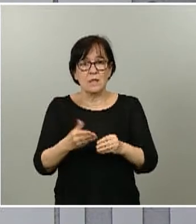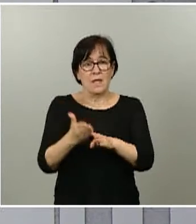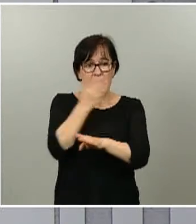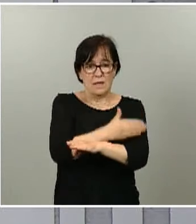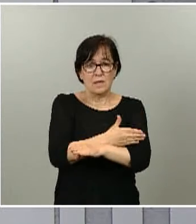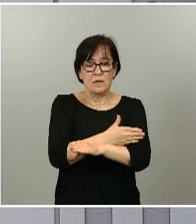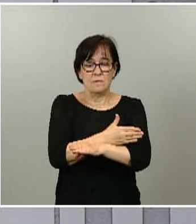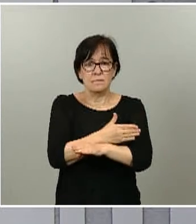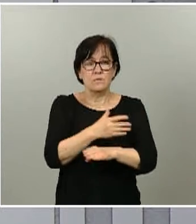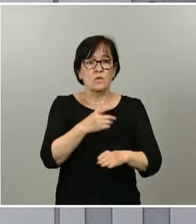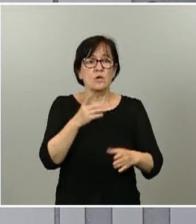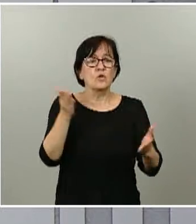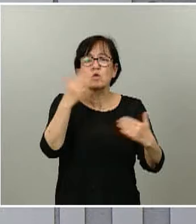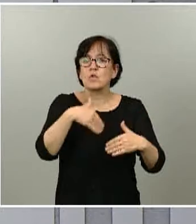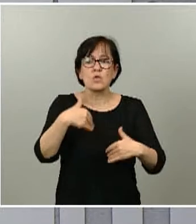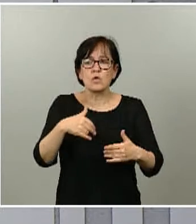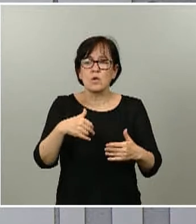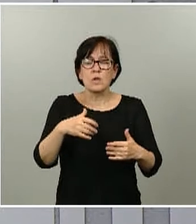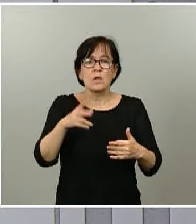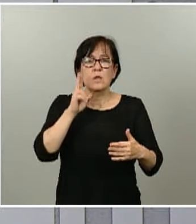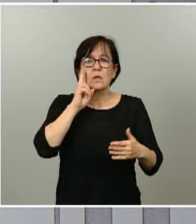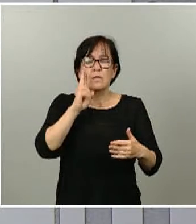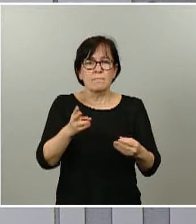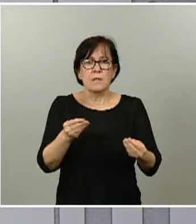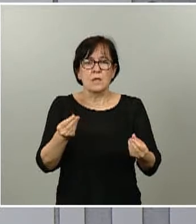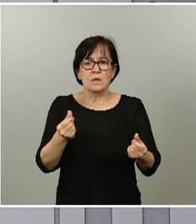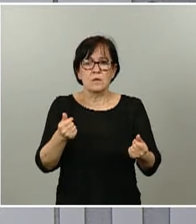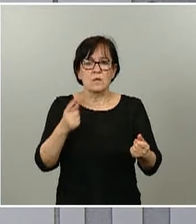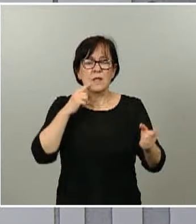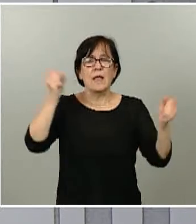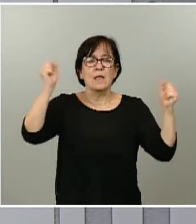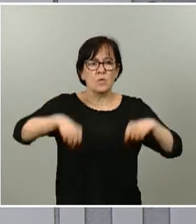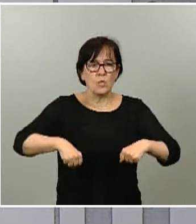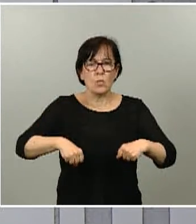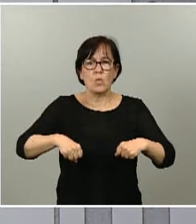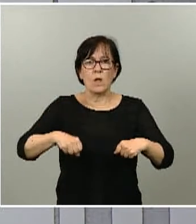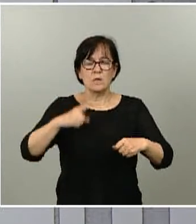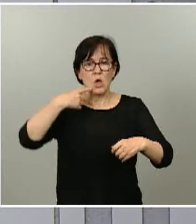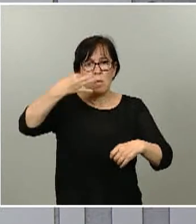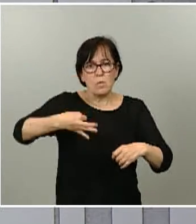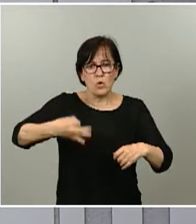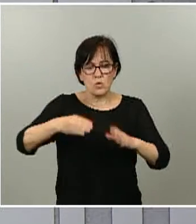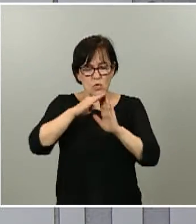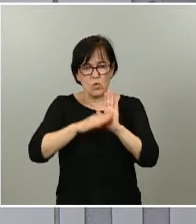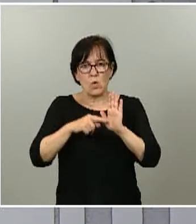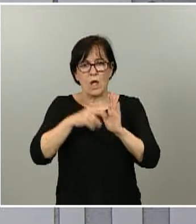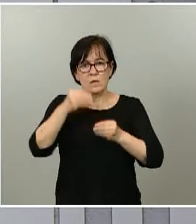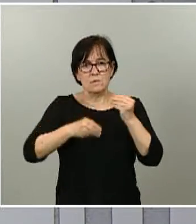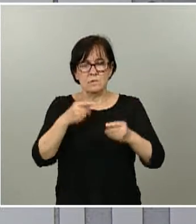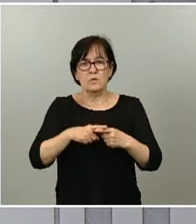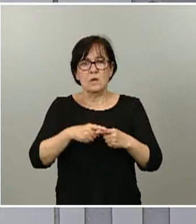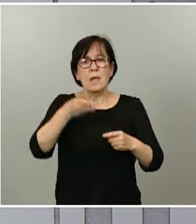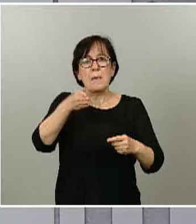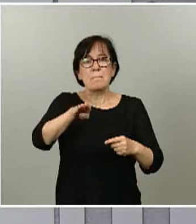No hay, como ven ustedes, el acuerdo particular, puntual, con el que se llegó con Bildu, estuvo